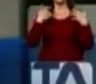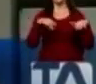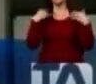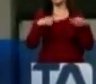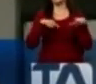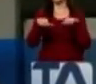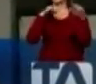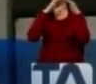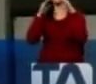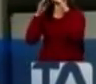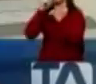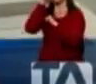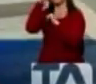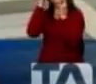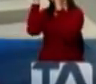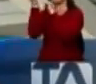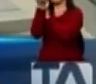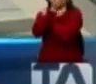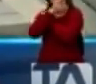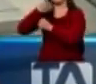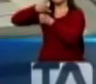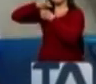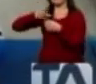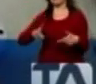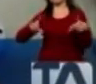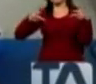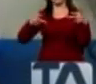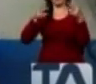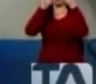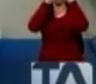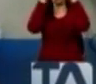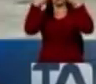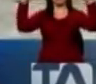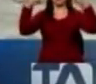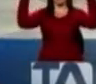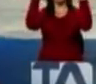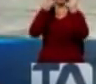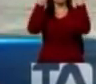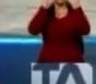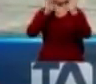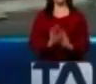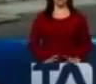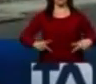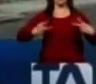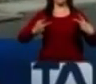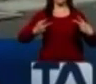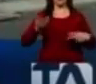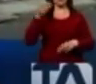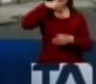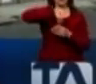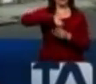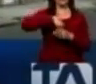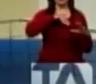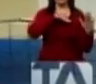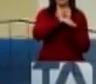sur de Manta. Una infraestructura adecuada con cámaras de videovigilancia y cerco eléctrico. Era la residencia de alias Gerald y también una de